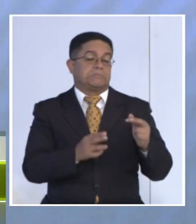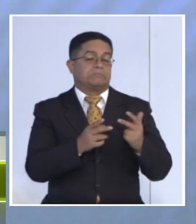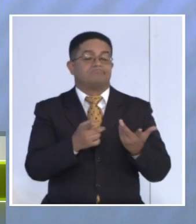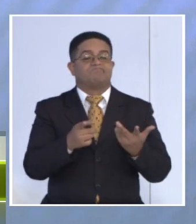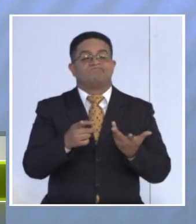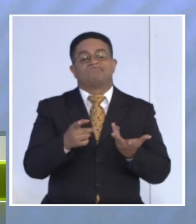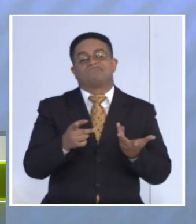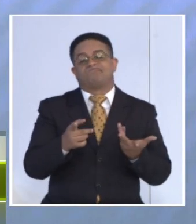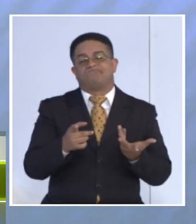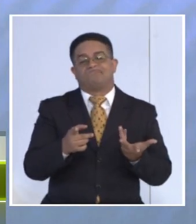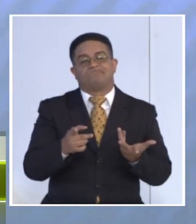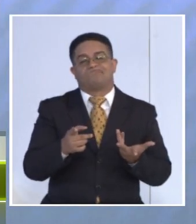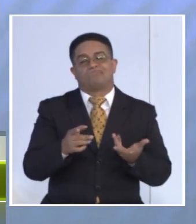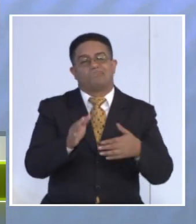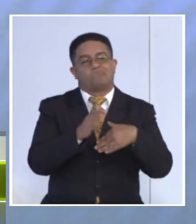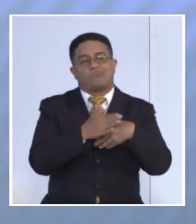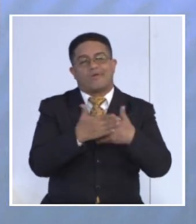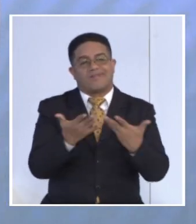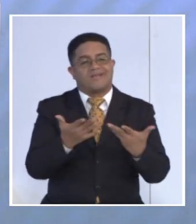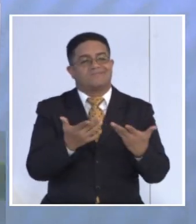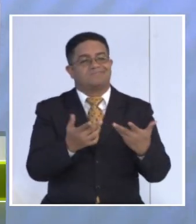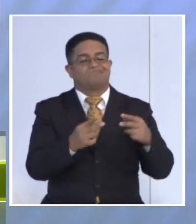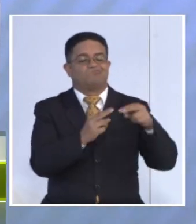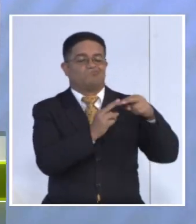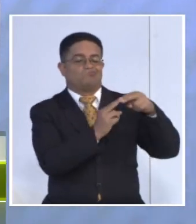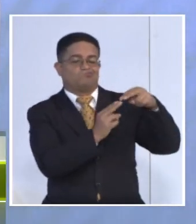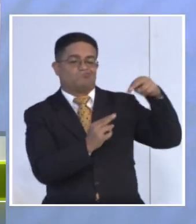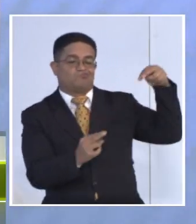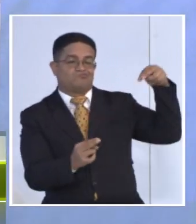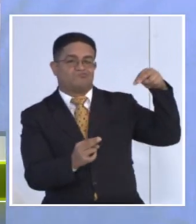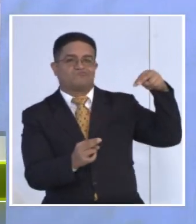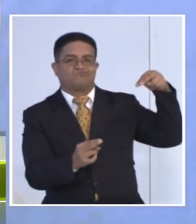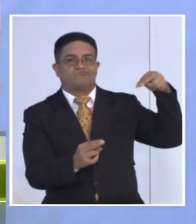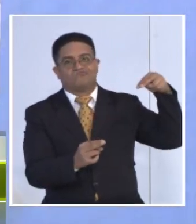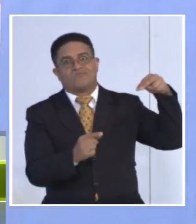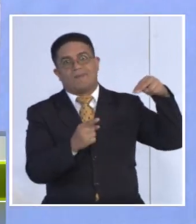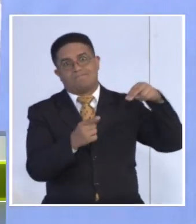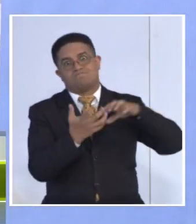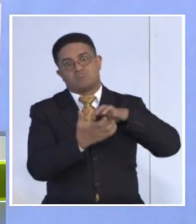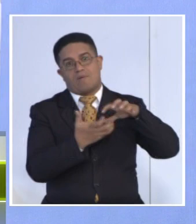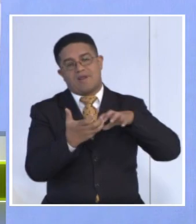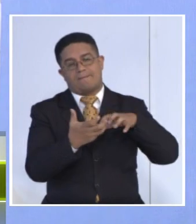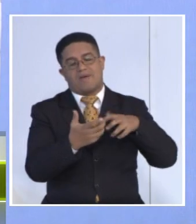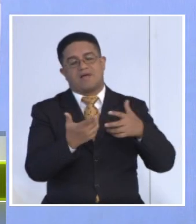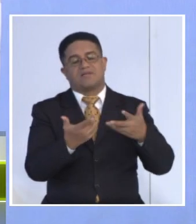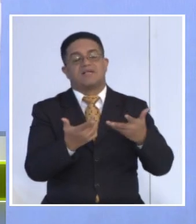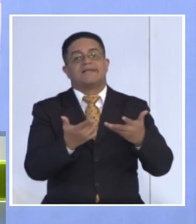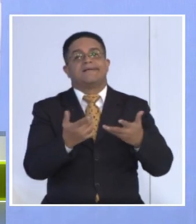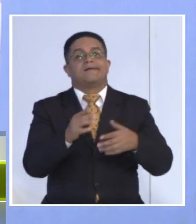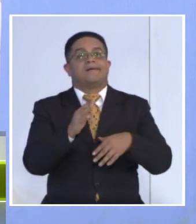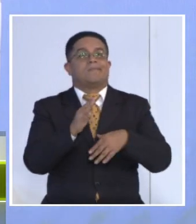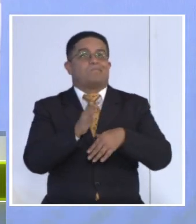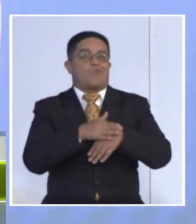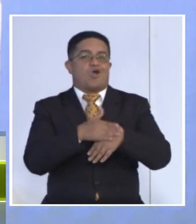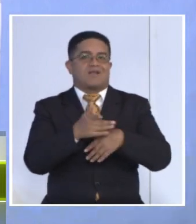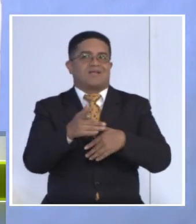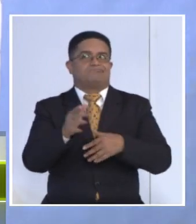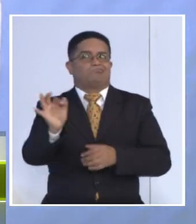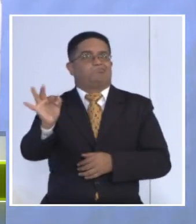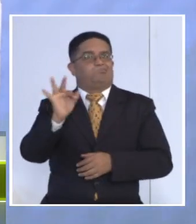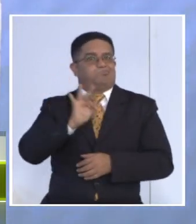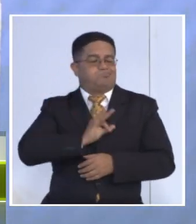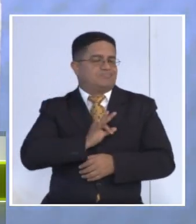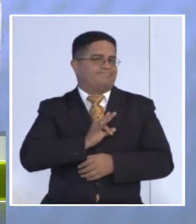tema genético, disparadores de procesos infecciosos hay muchísimos. Hoy por hoy la medicina avanza buscando tumbar lo que es